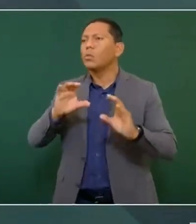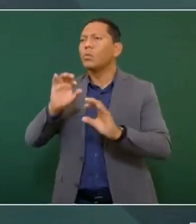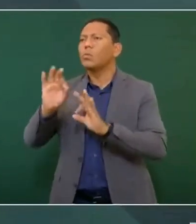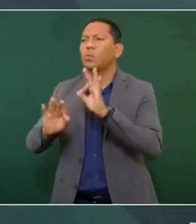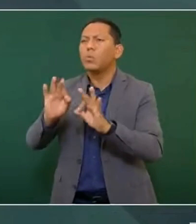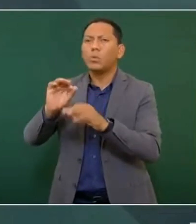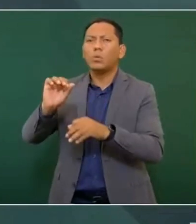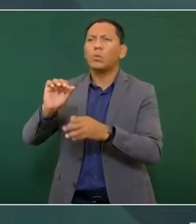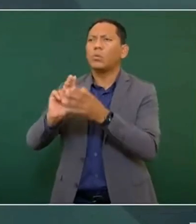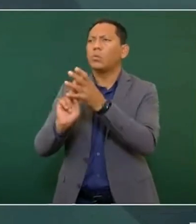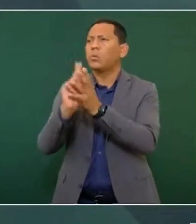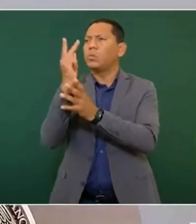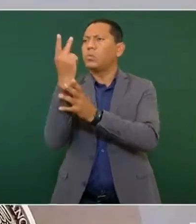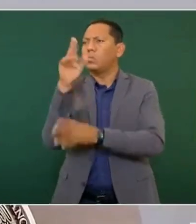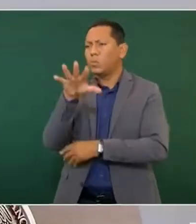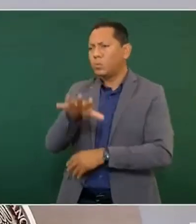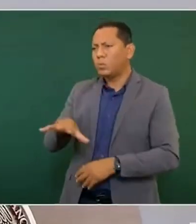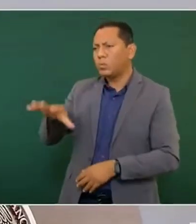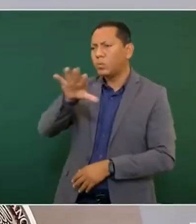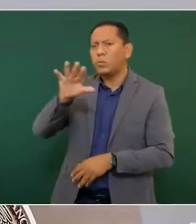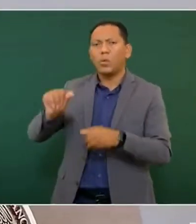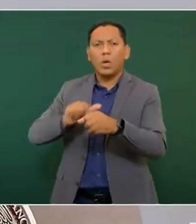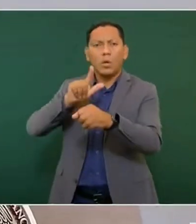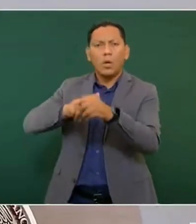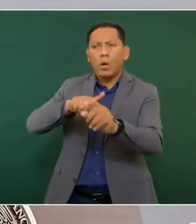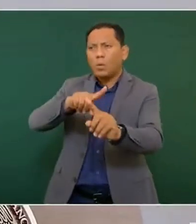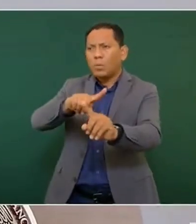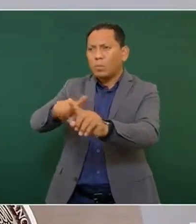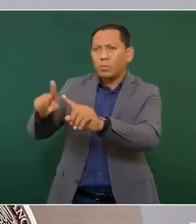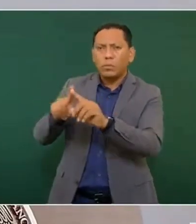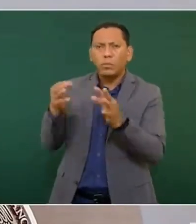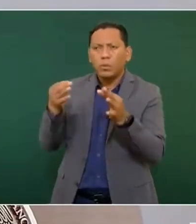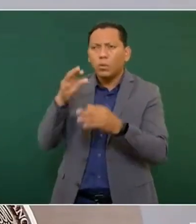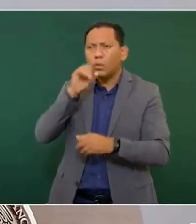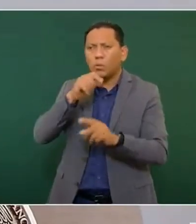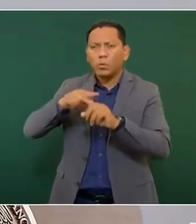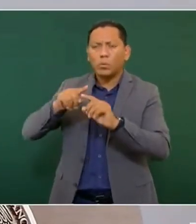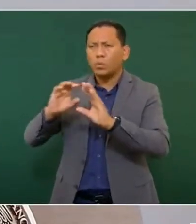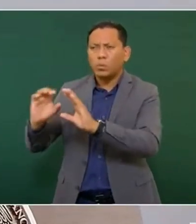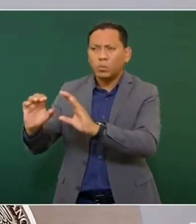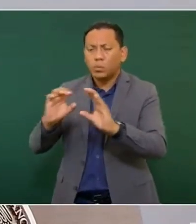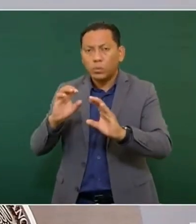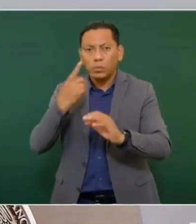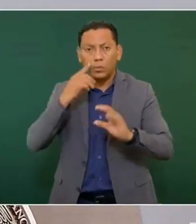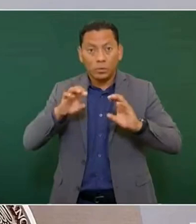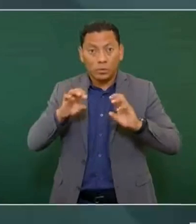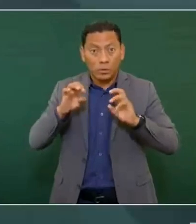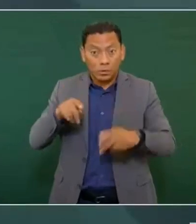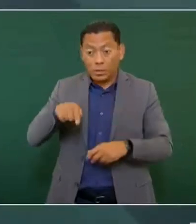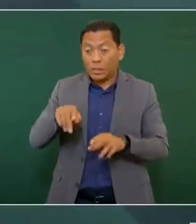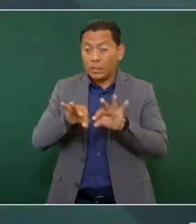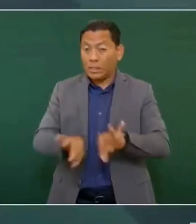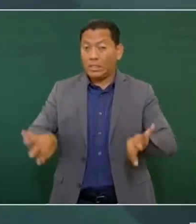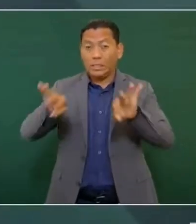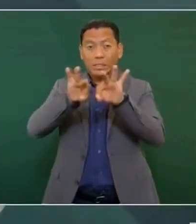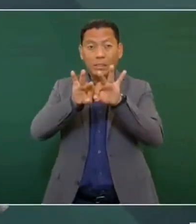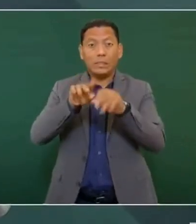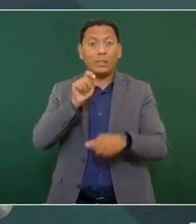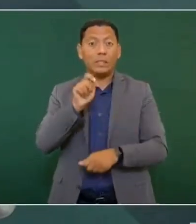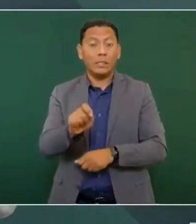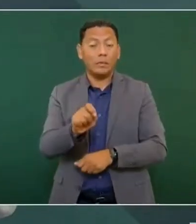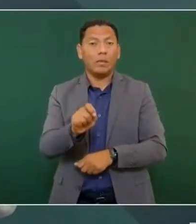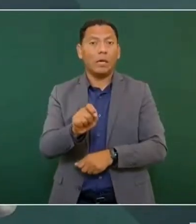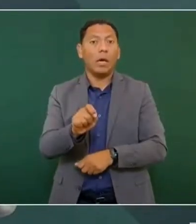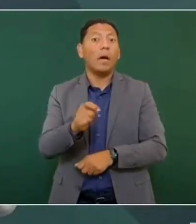los ecosistemas, la biodiversidad, y algo muy importante para Chiapas es el